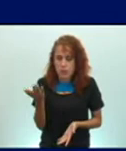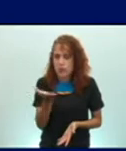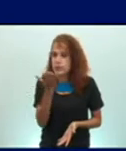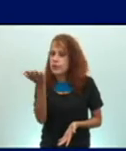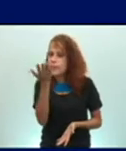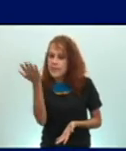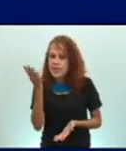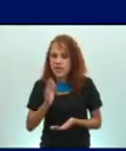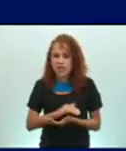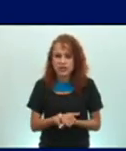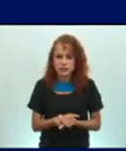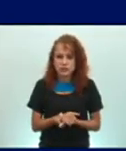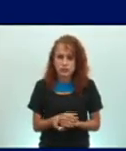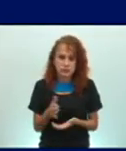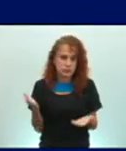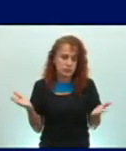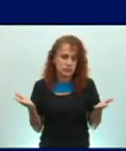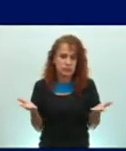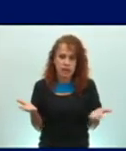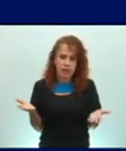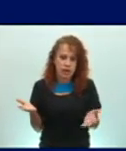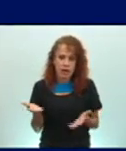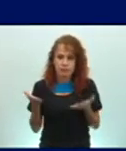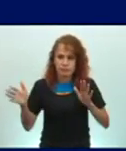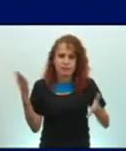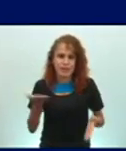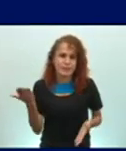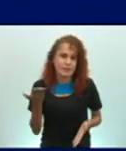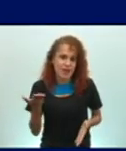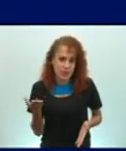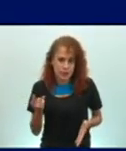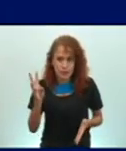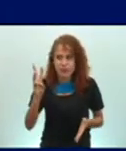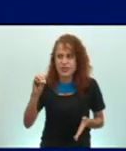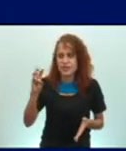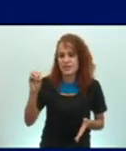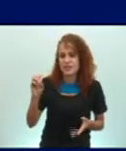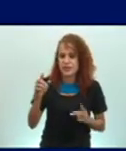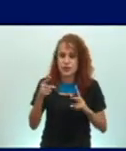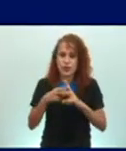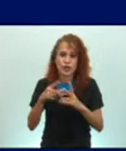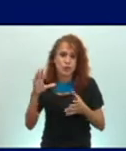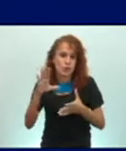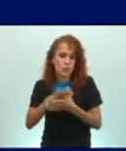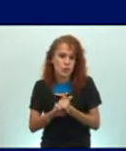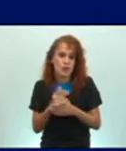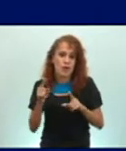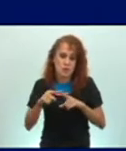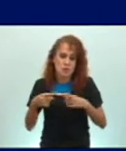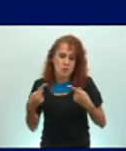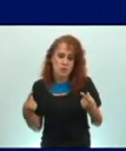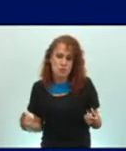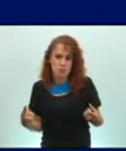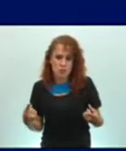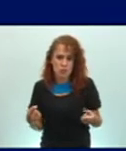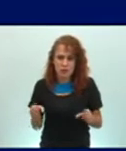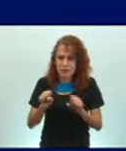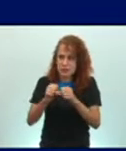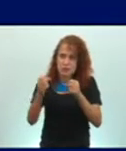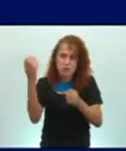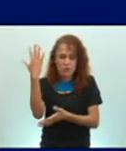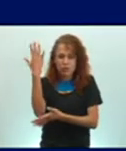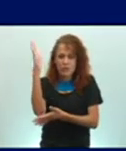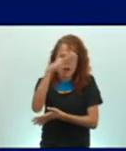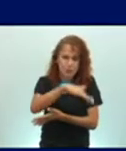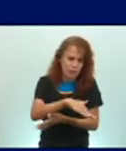viento en una velocidad sostenida a 300 kilómetros por hora, por eso los daños pueden ser muy